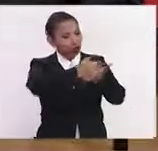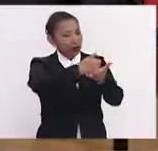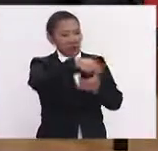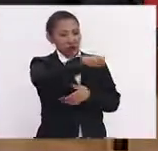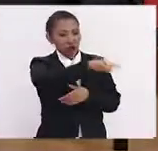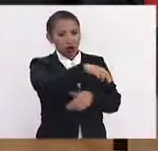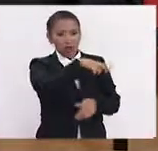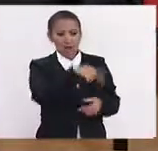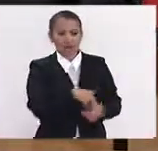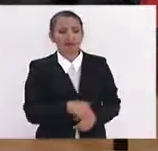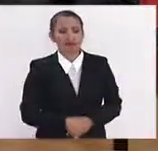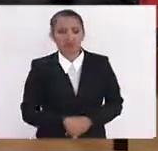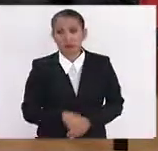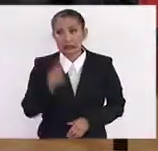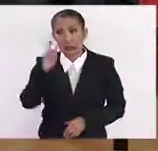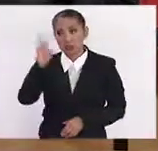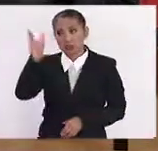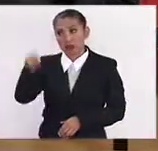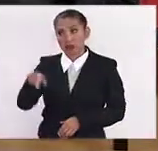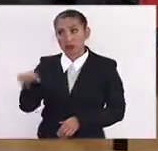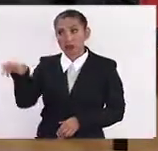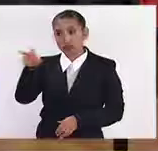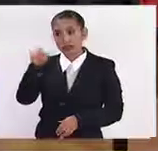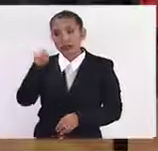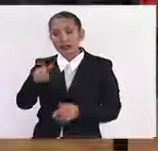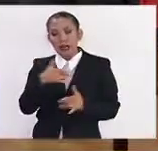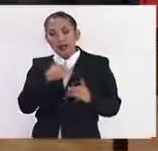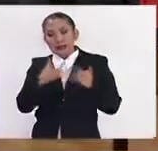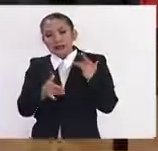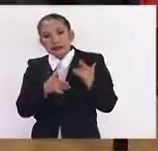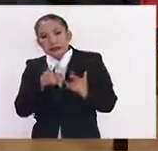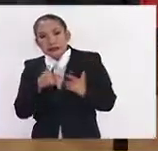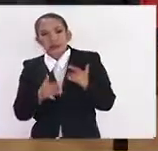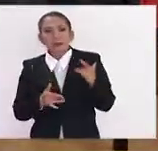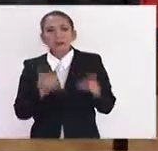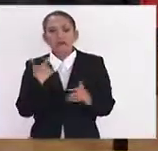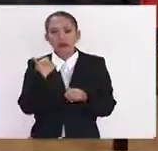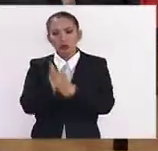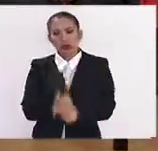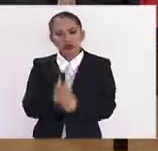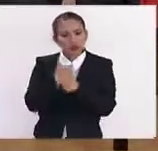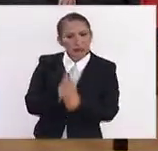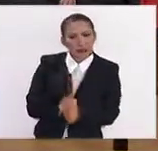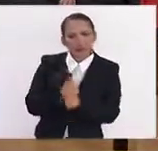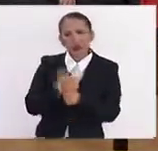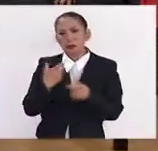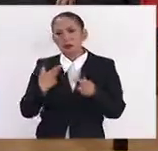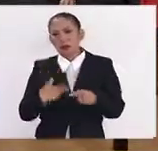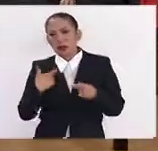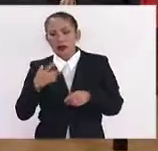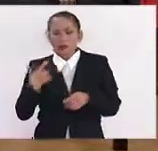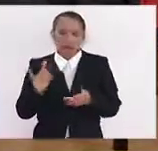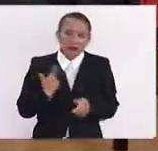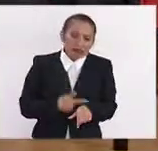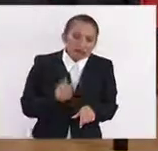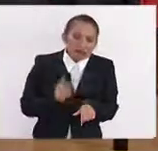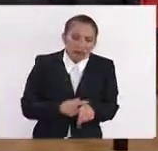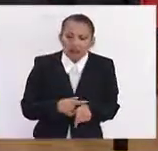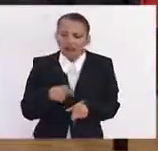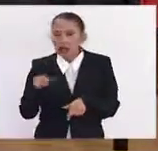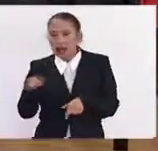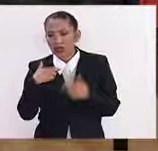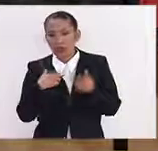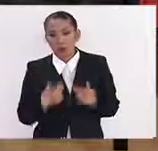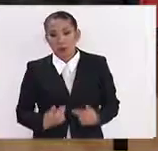esa región. No, y creo que se refleja muy bien precisamente pues esa sensación, ¿no?, de dolor, sufrimiento, de malestar, de enfermedad